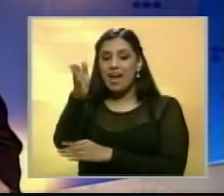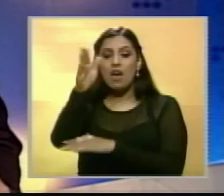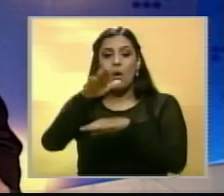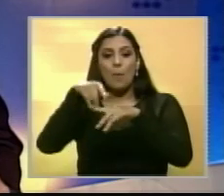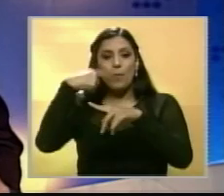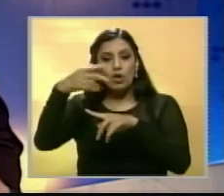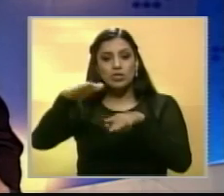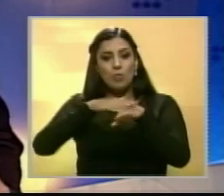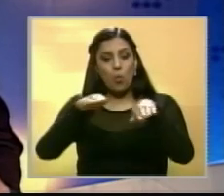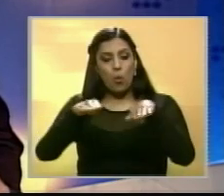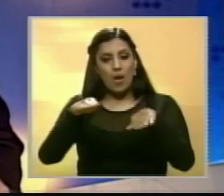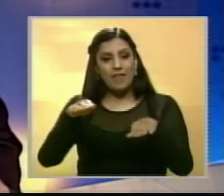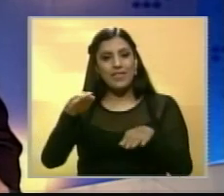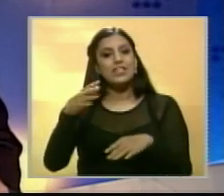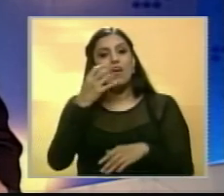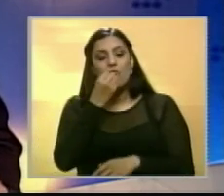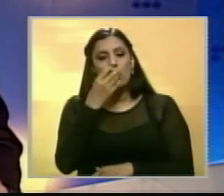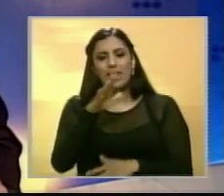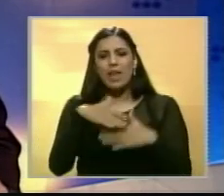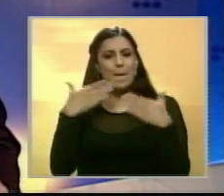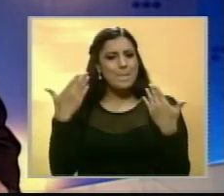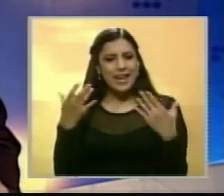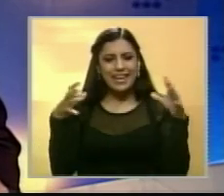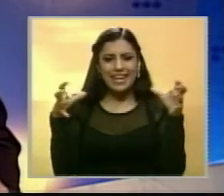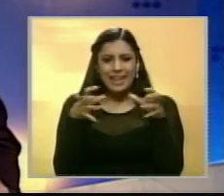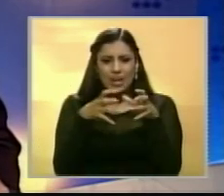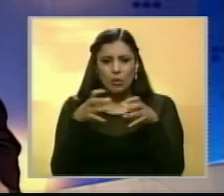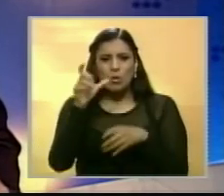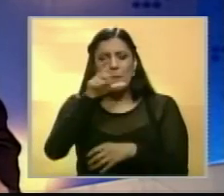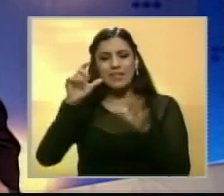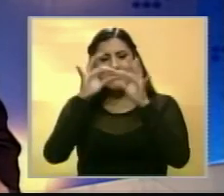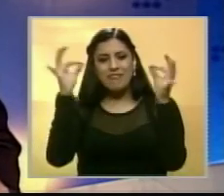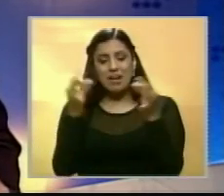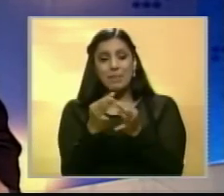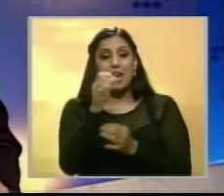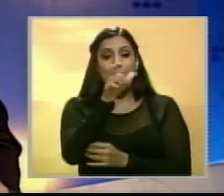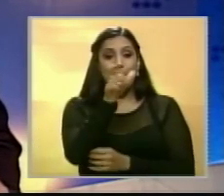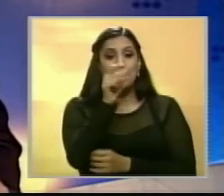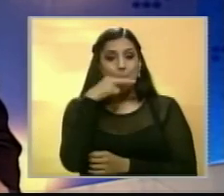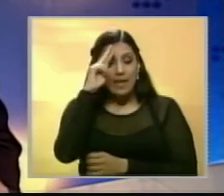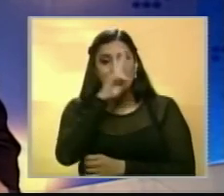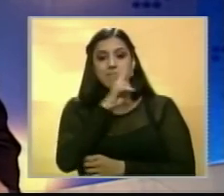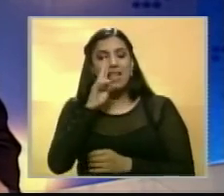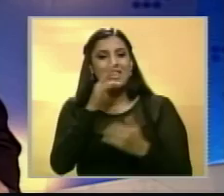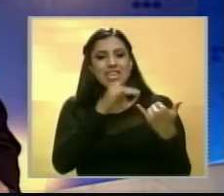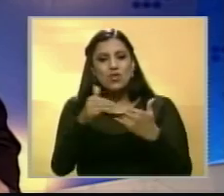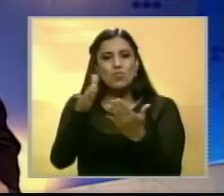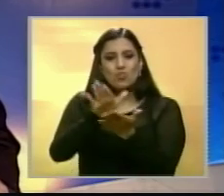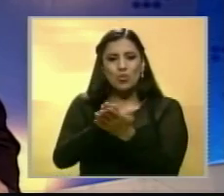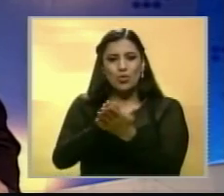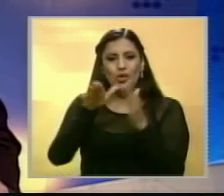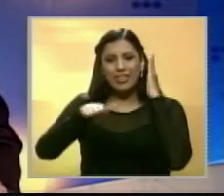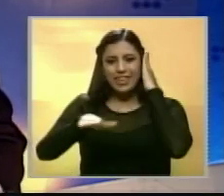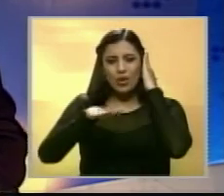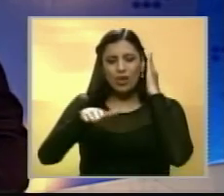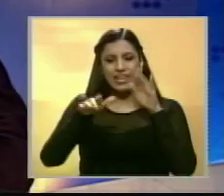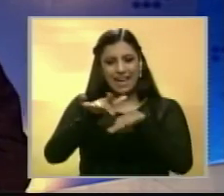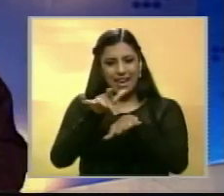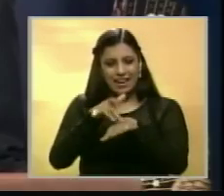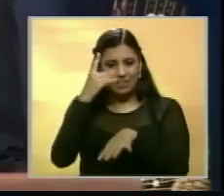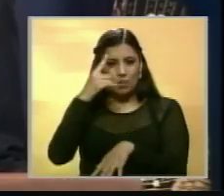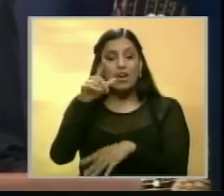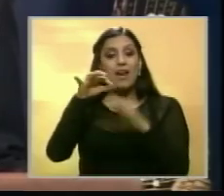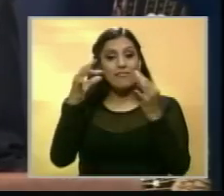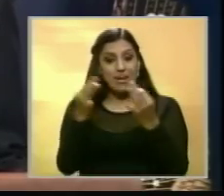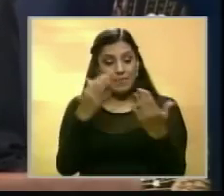jueves a la ciudad de Orlando, en Florida, para reunirse con familiares de las 49 víctimas de la masacre en el club nocturno Pulse. La